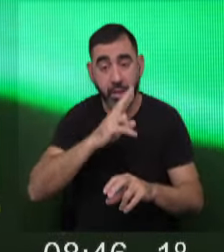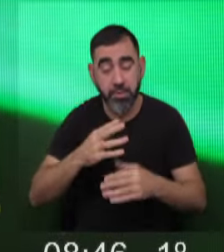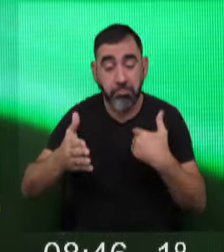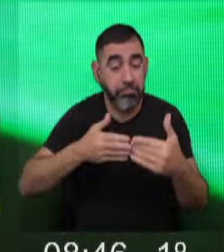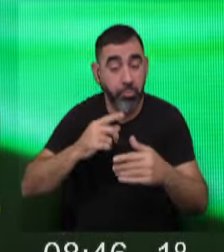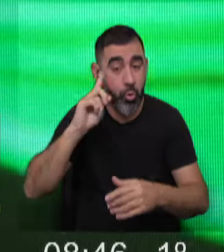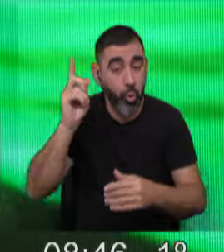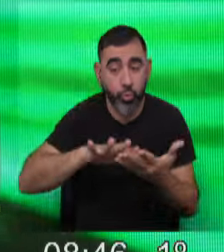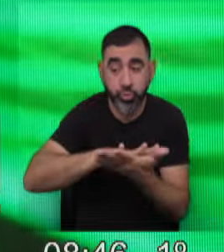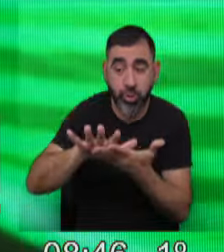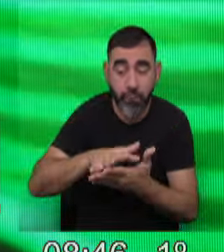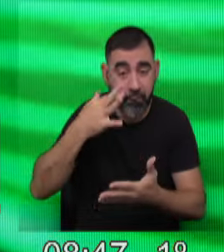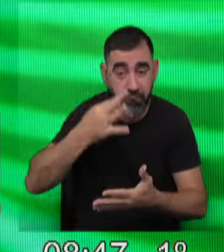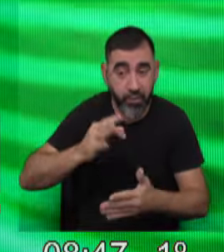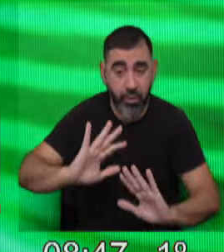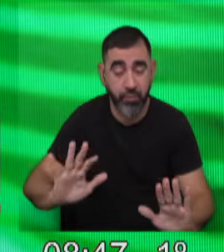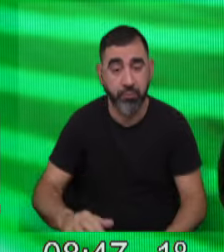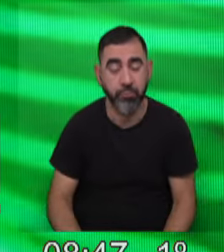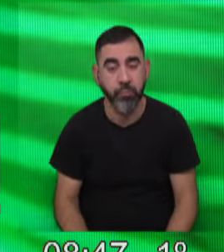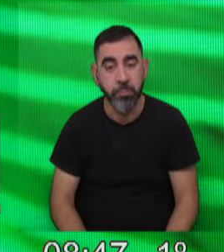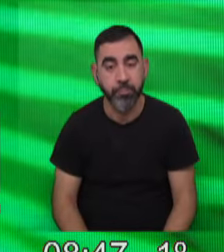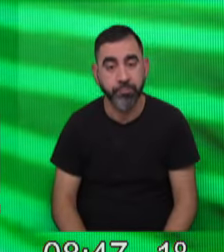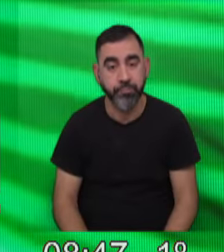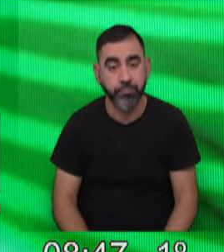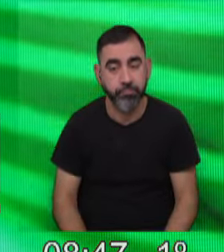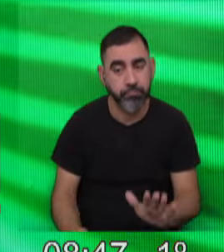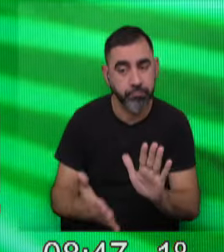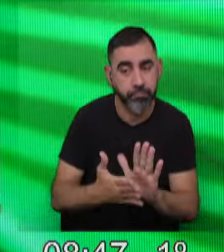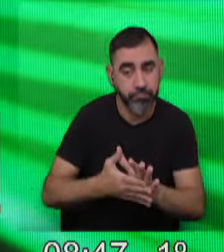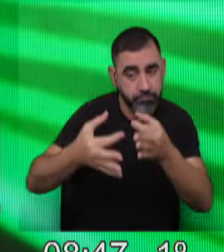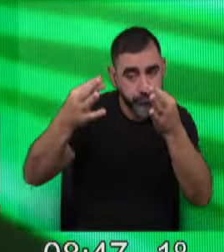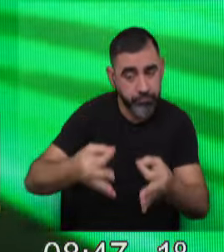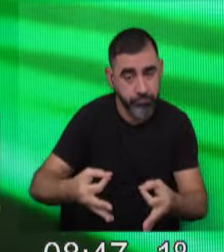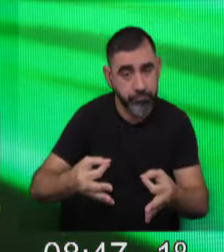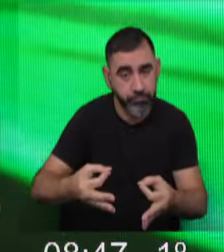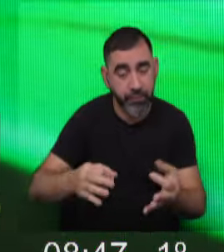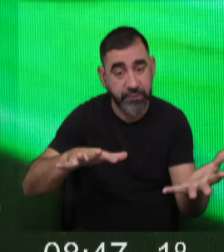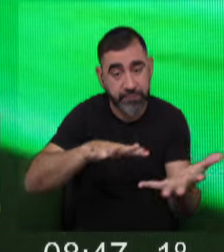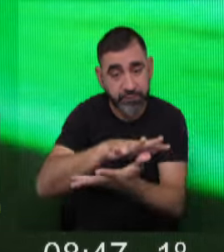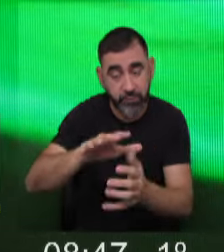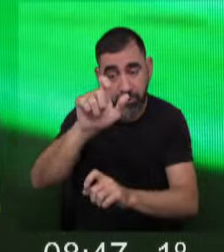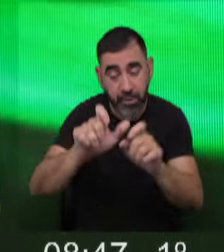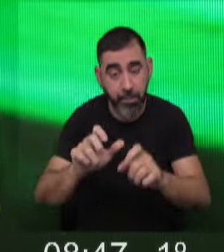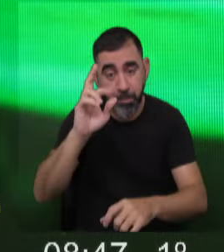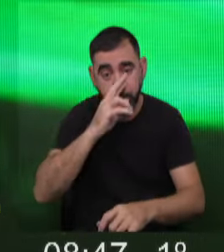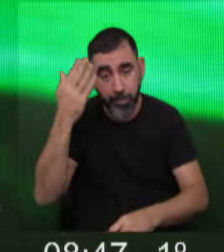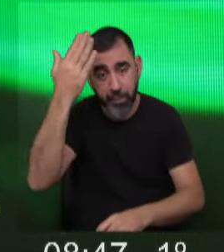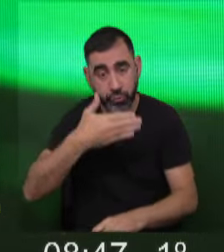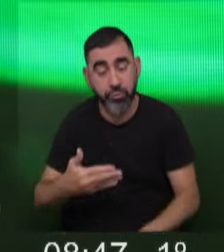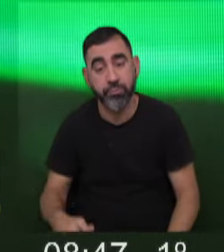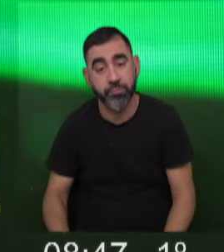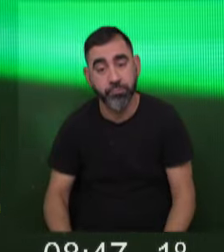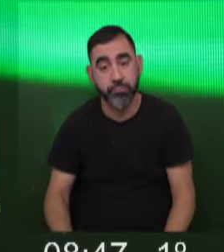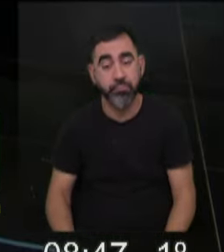pasa. Y efectivamente, verificar con los datos y con los números ciertos la situación de la población. ¿Y vos qué decís,